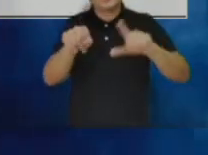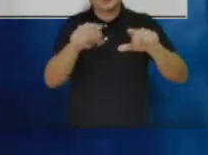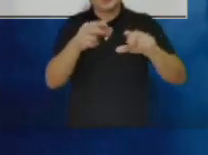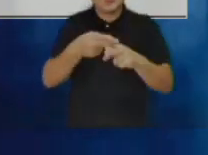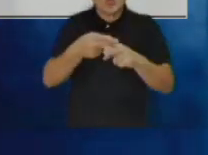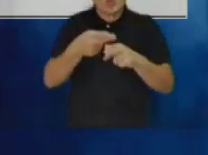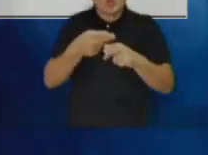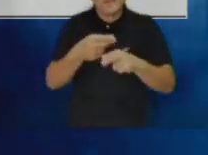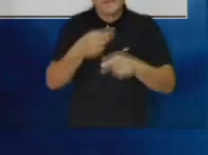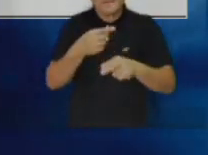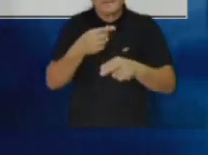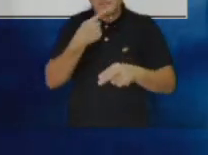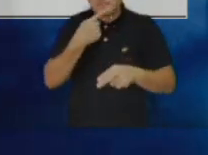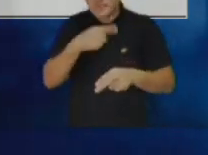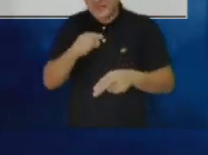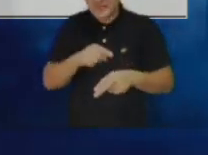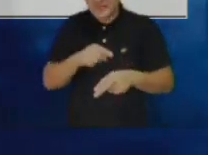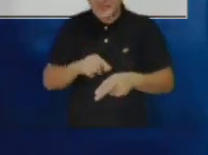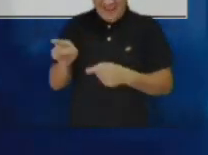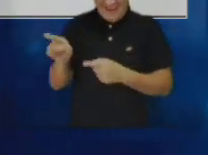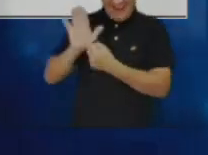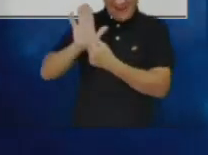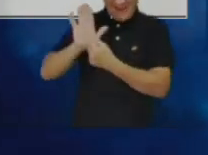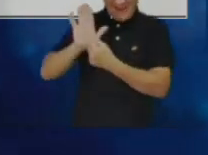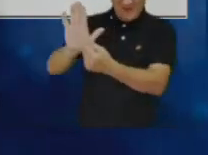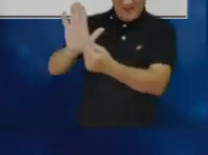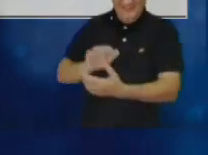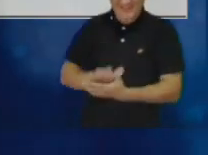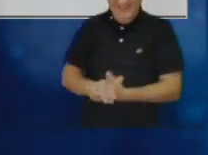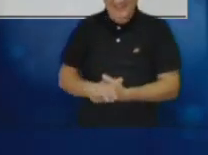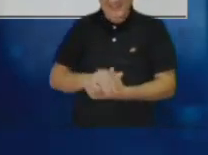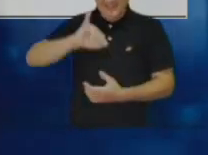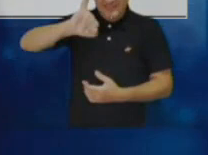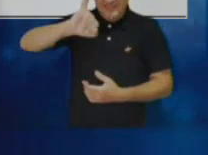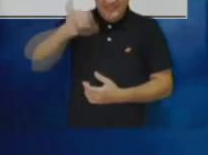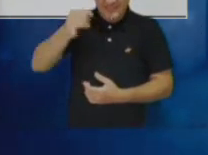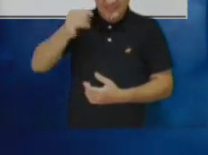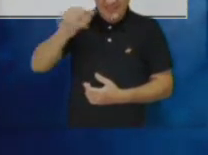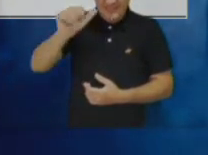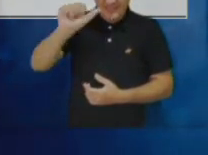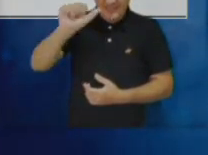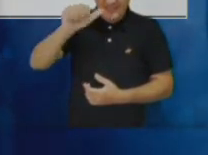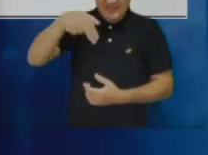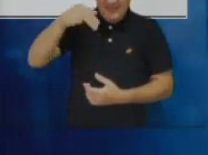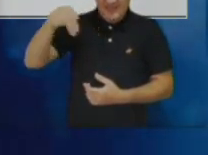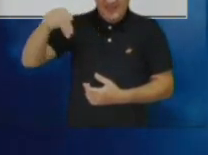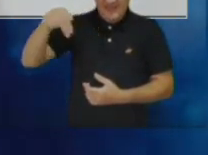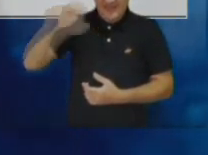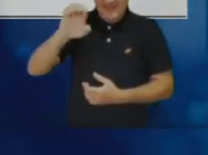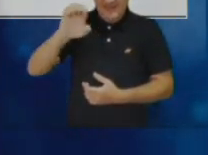colocado una lámina específica sobre los jammers ¿no? Para,